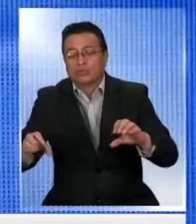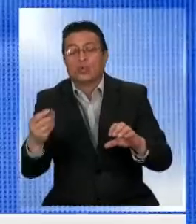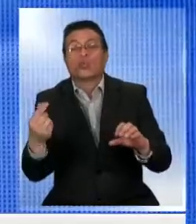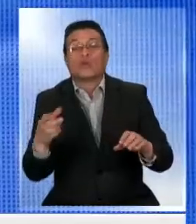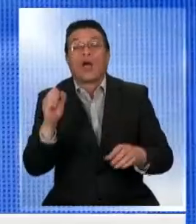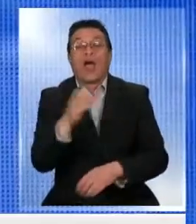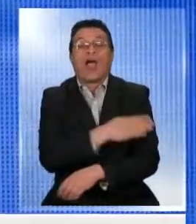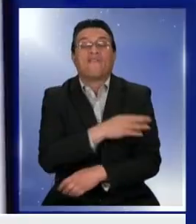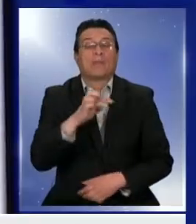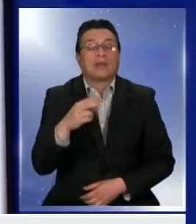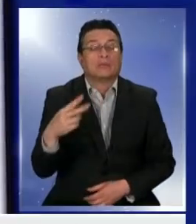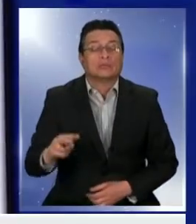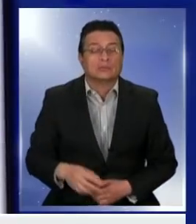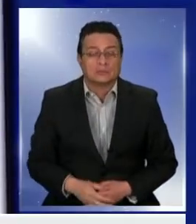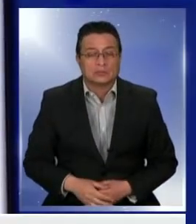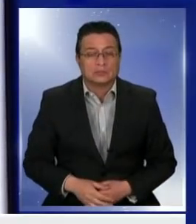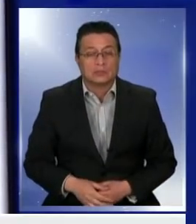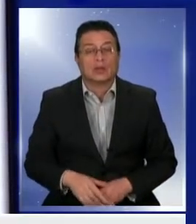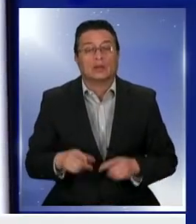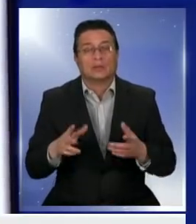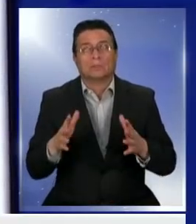AFP?